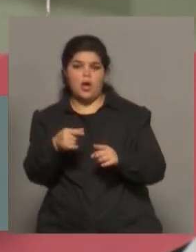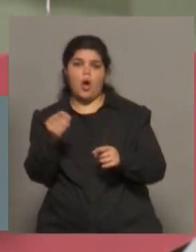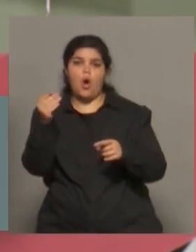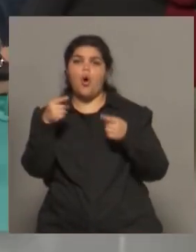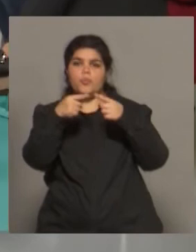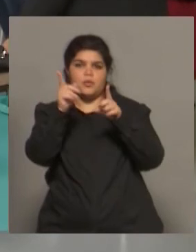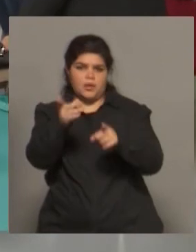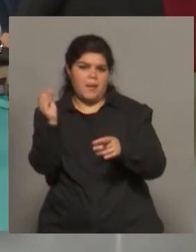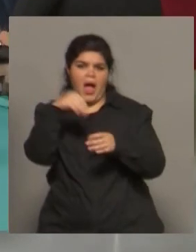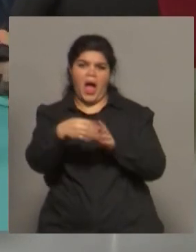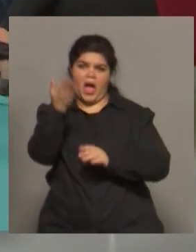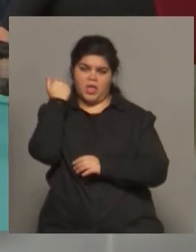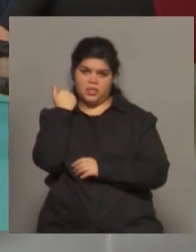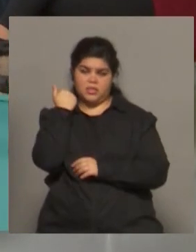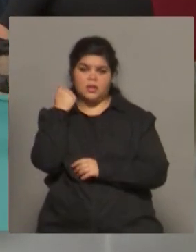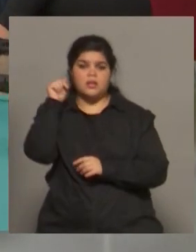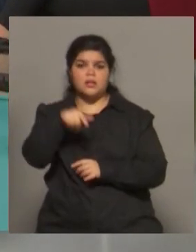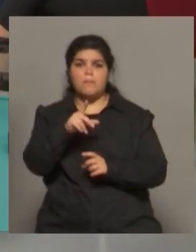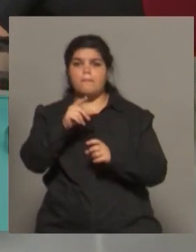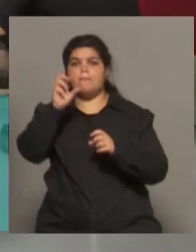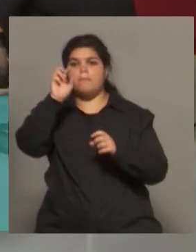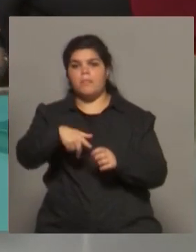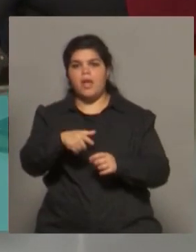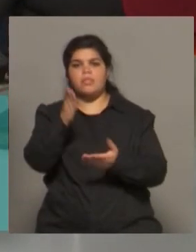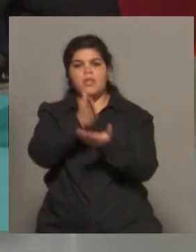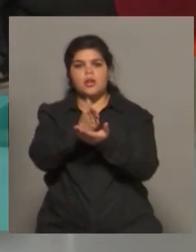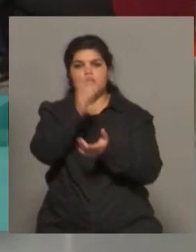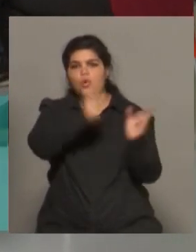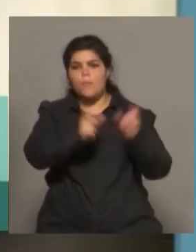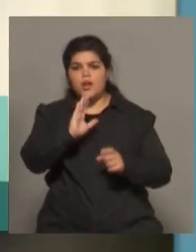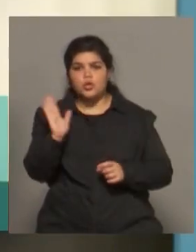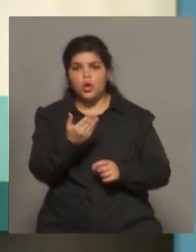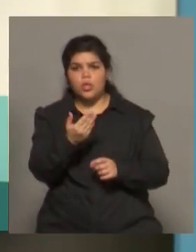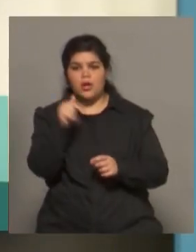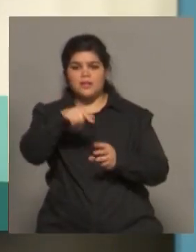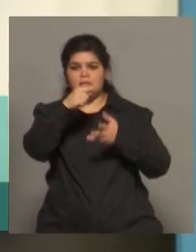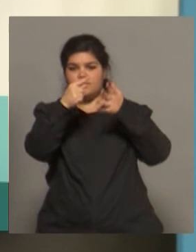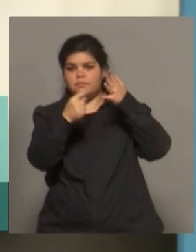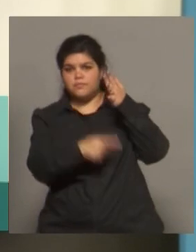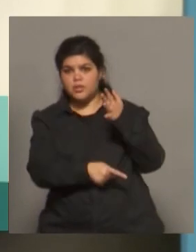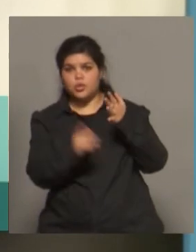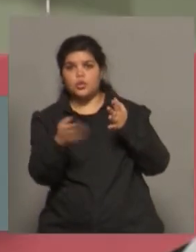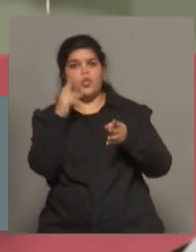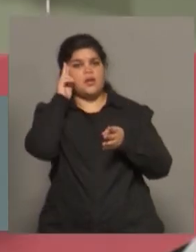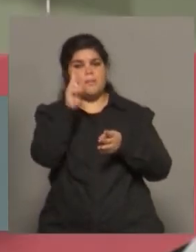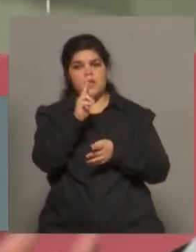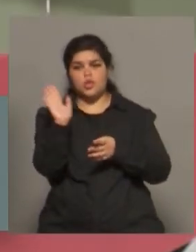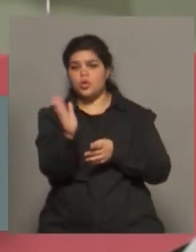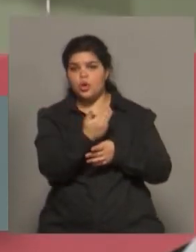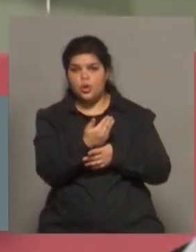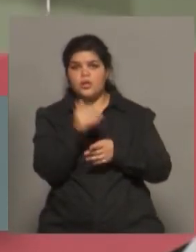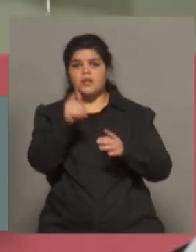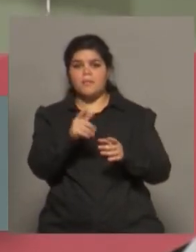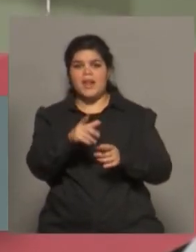dado, digamos, y todas las políticas de derechos humanos. En general, en el marco de una integración, de un respeto mutuo y del crecimiento de